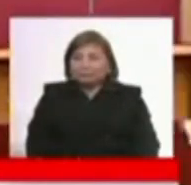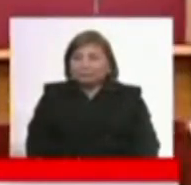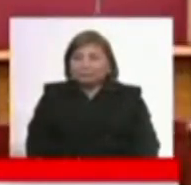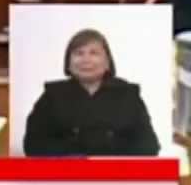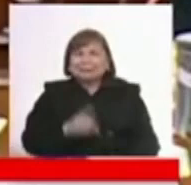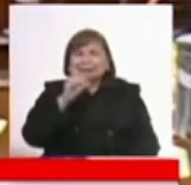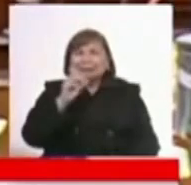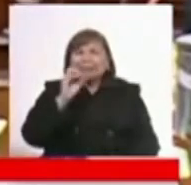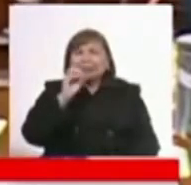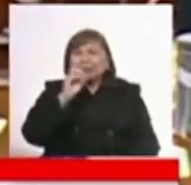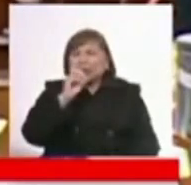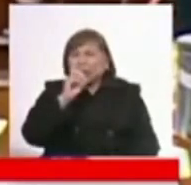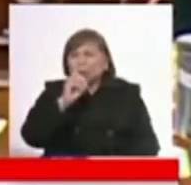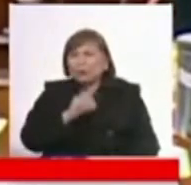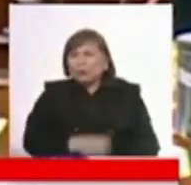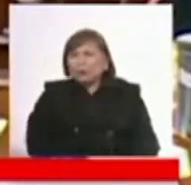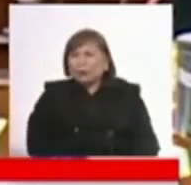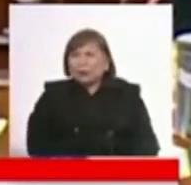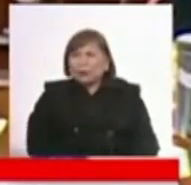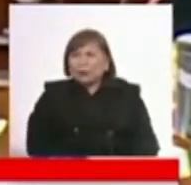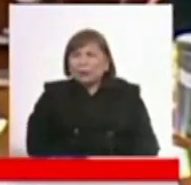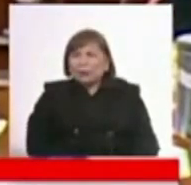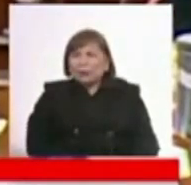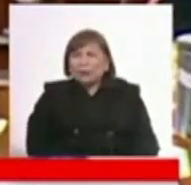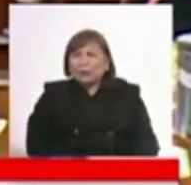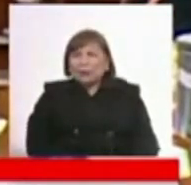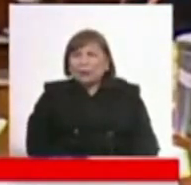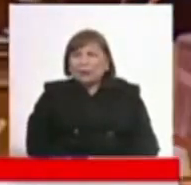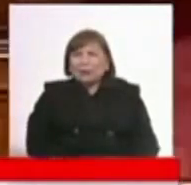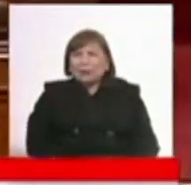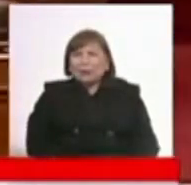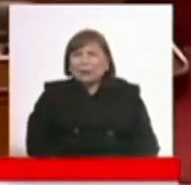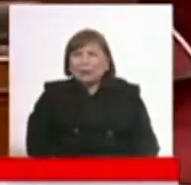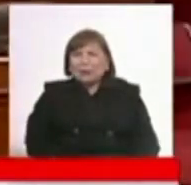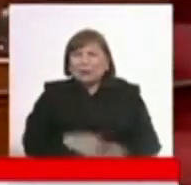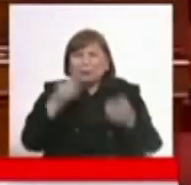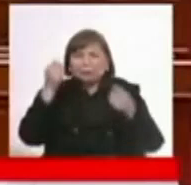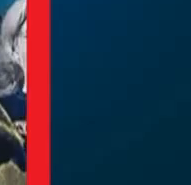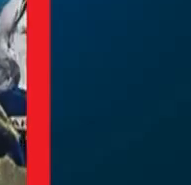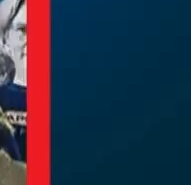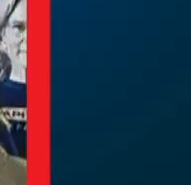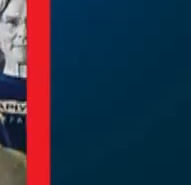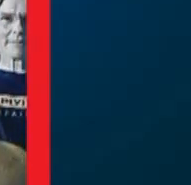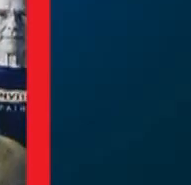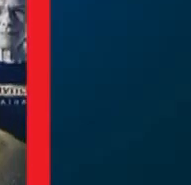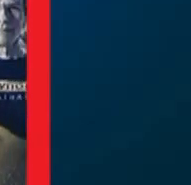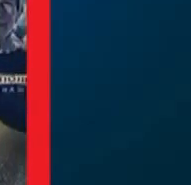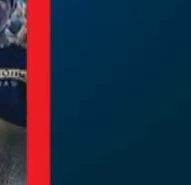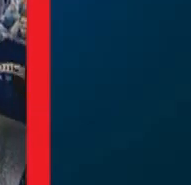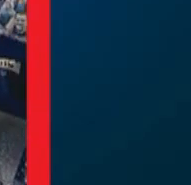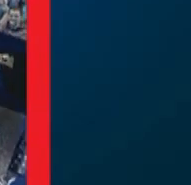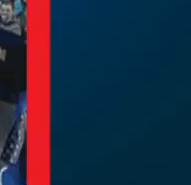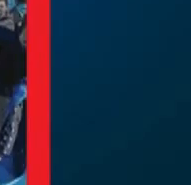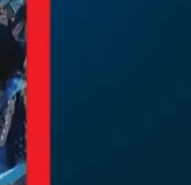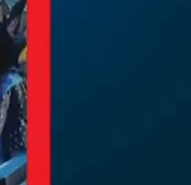en Alemania en Alemania en Europa una cosa insólita hubo un